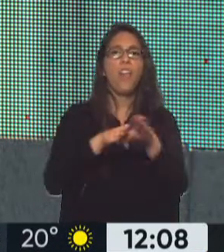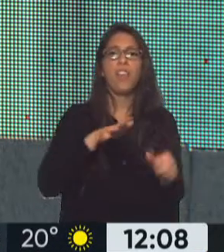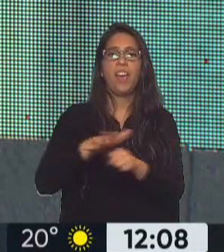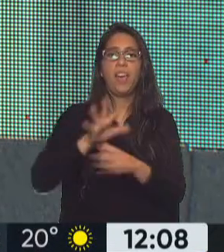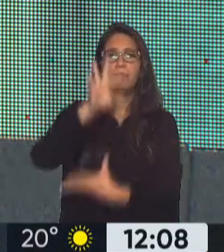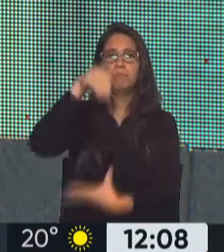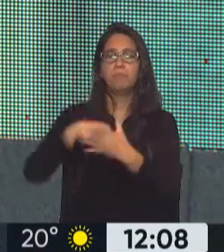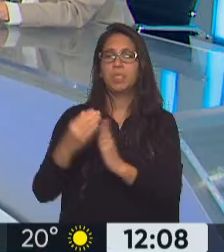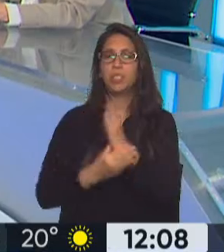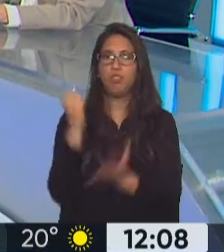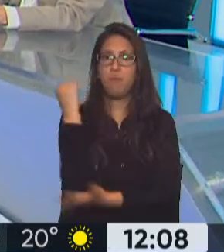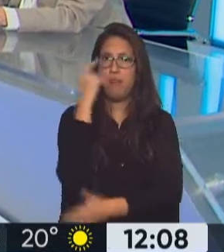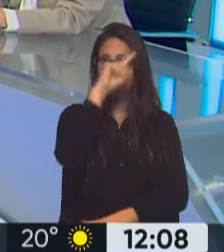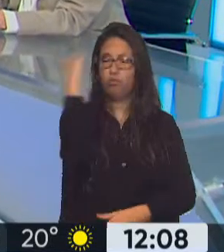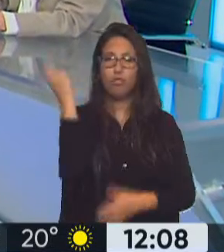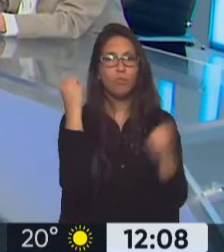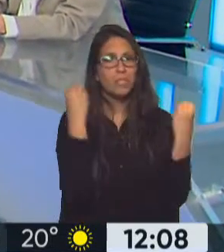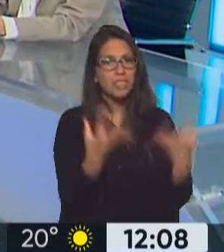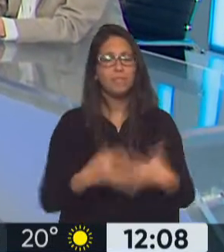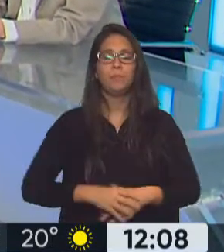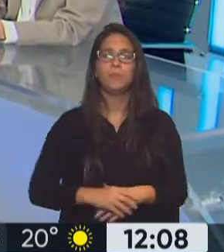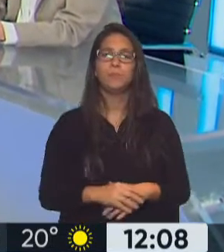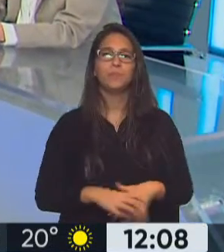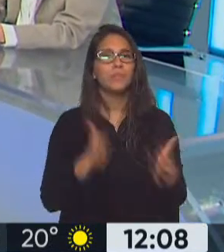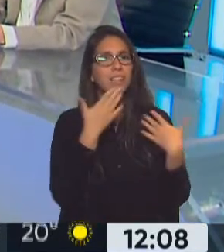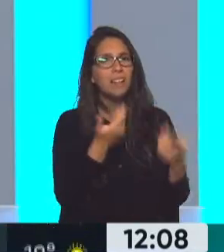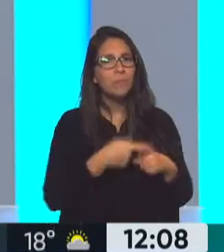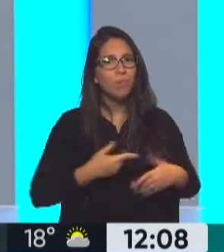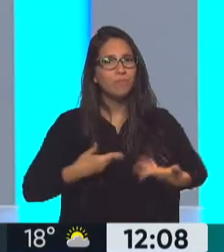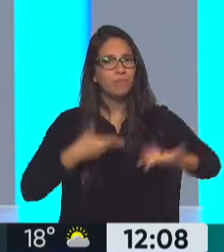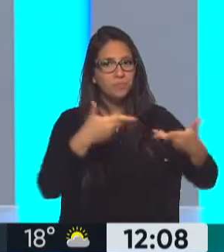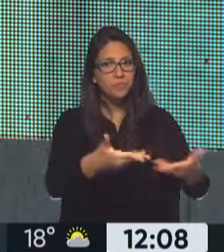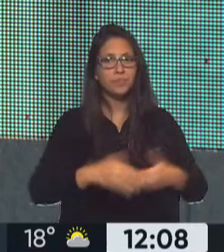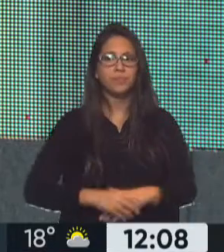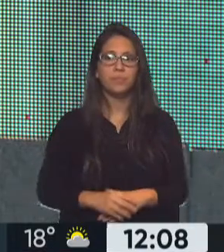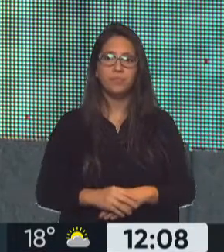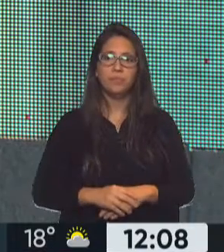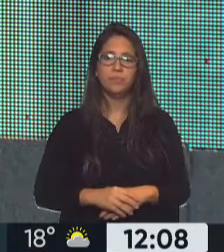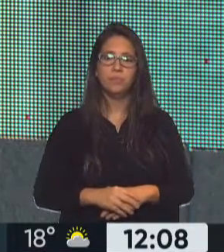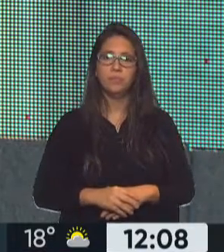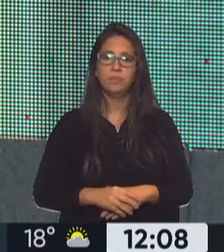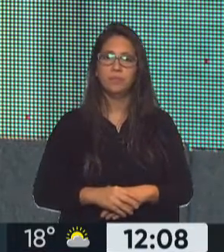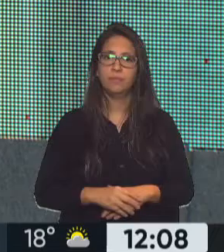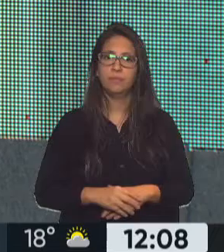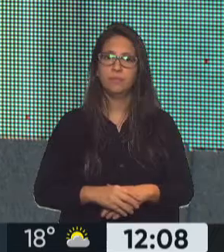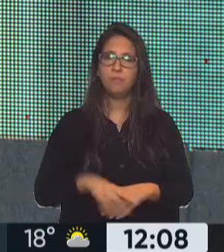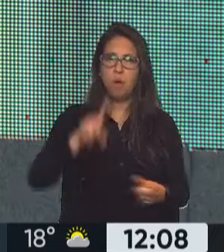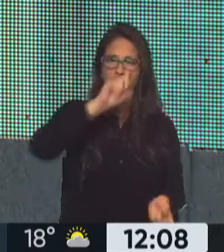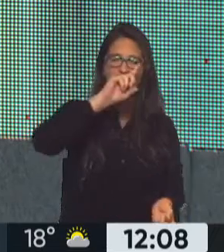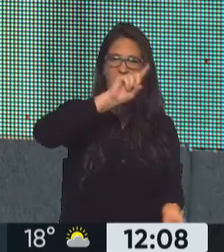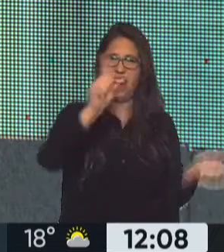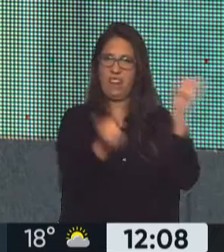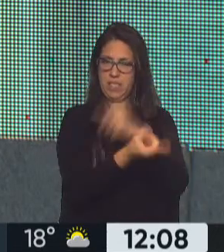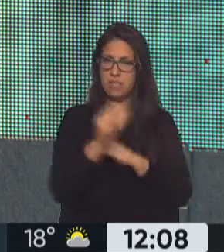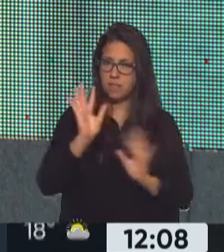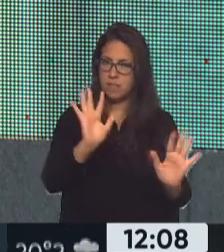Ministerio de Economía de la Nación. ¿Cómo estás, Sol? Hola, ¿qué tal? Muchas gracias por esta invitación. Vamos a dar vuelta la introducción. ¿Qué